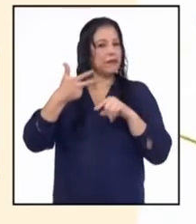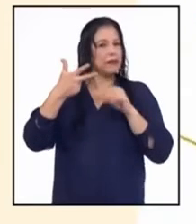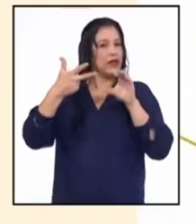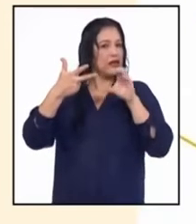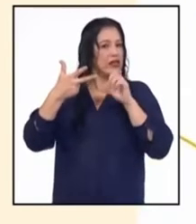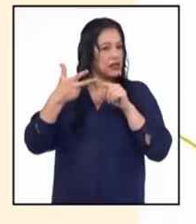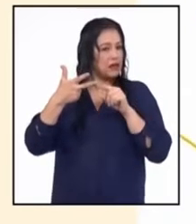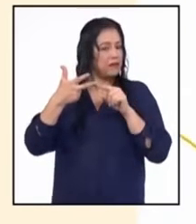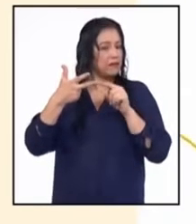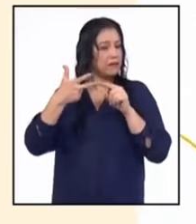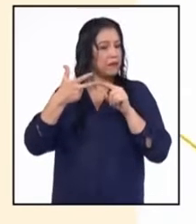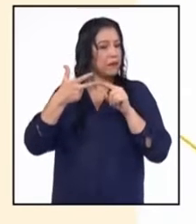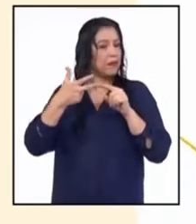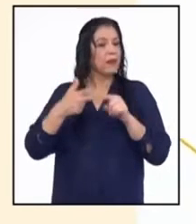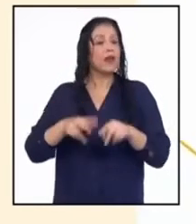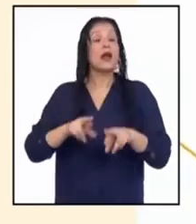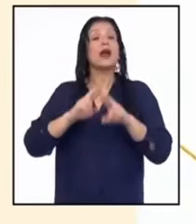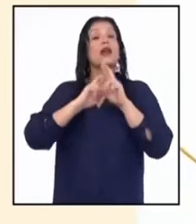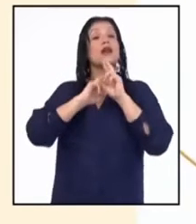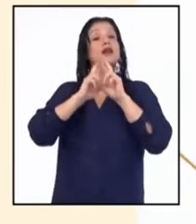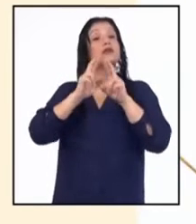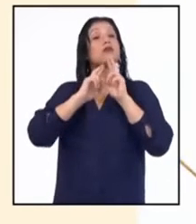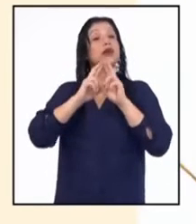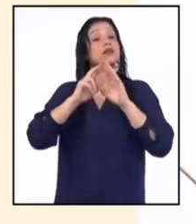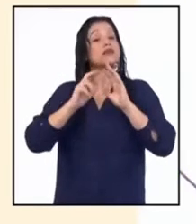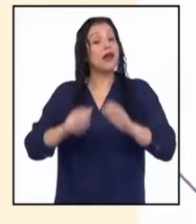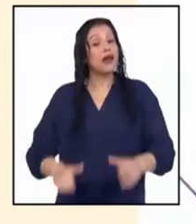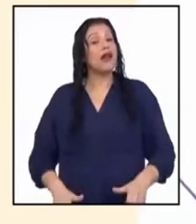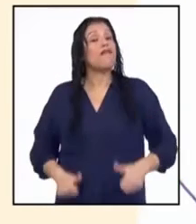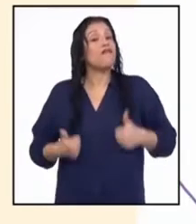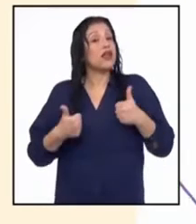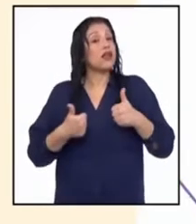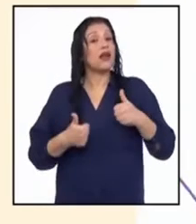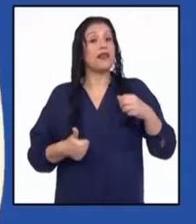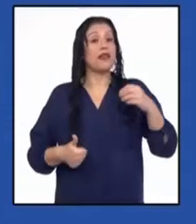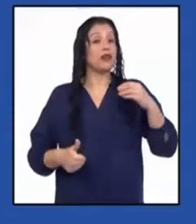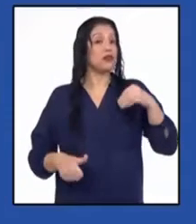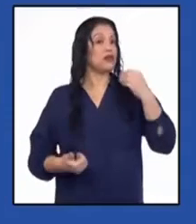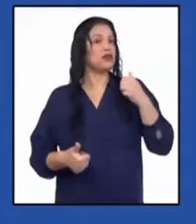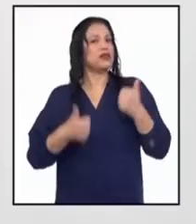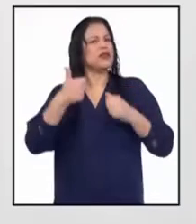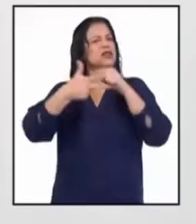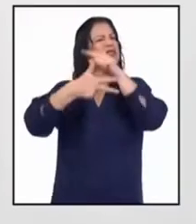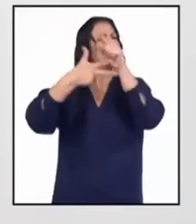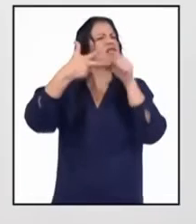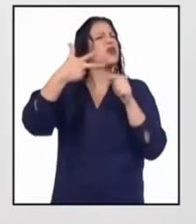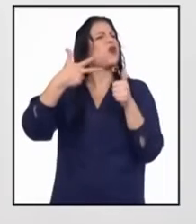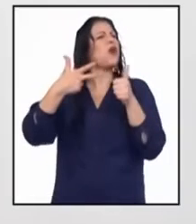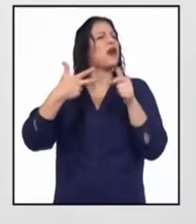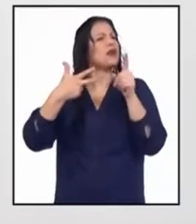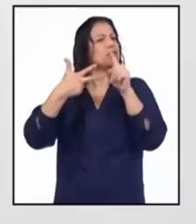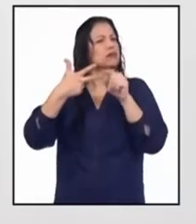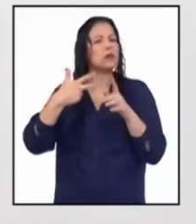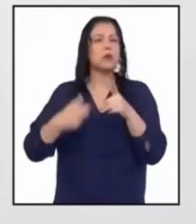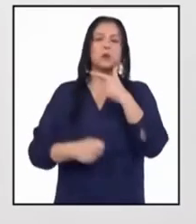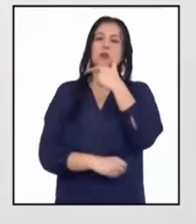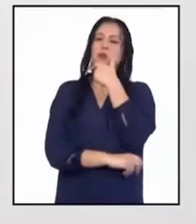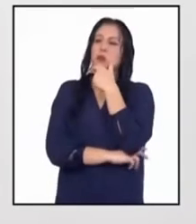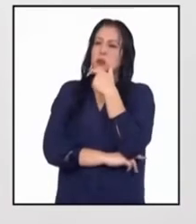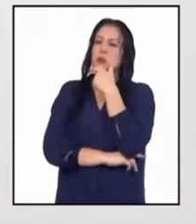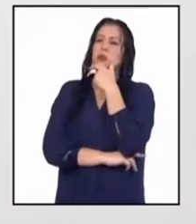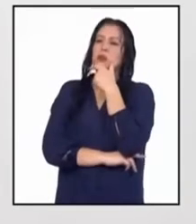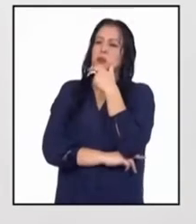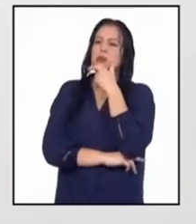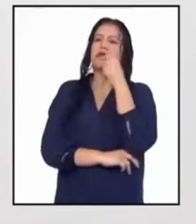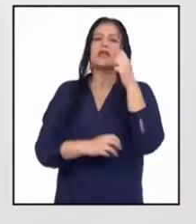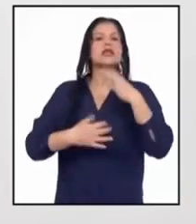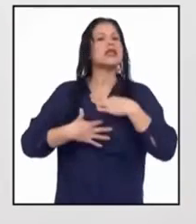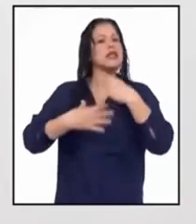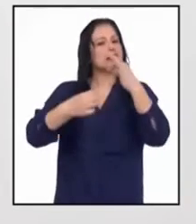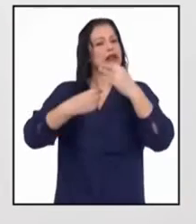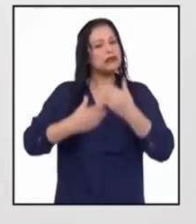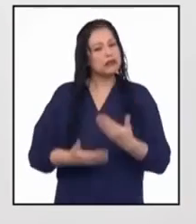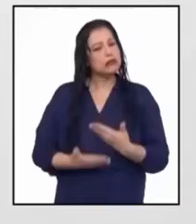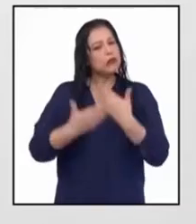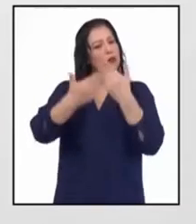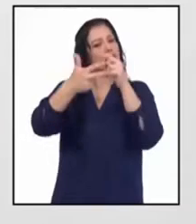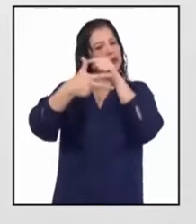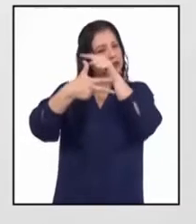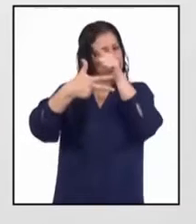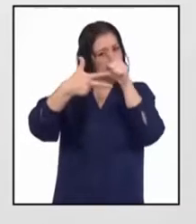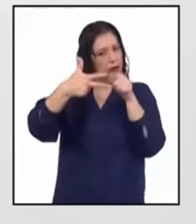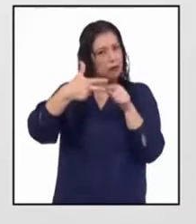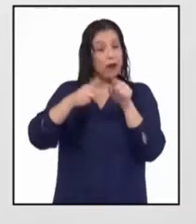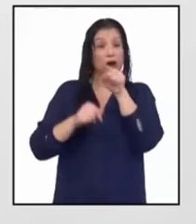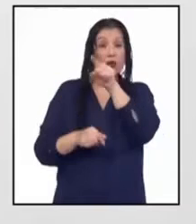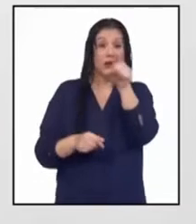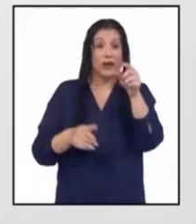C. Respuestas sobre la vida de los adolescentes. Interesantes propuestas, Stephanie.